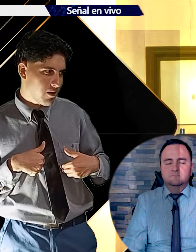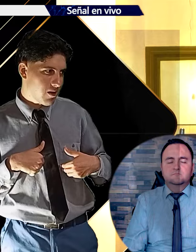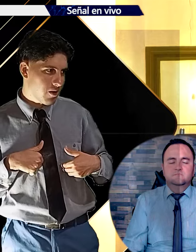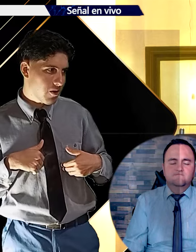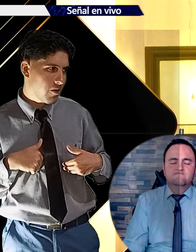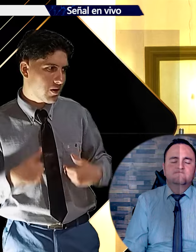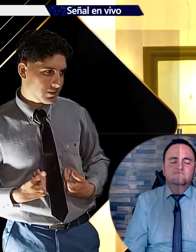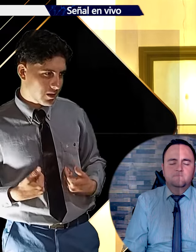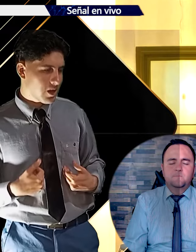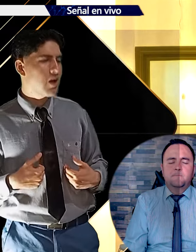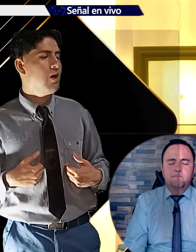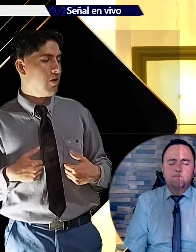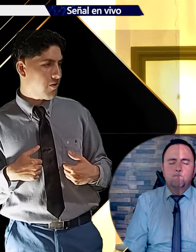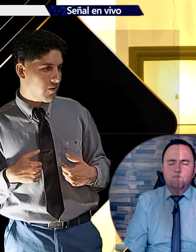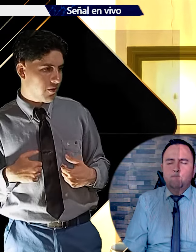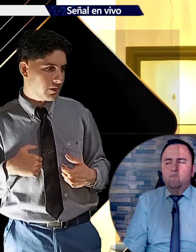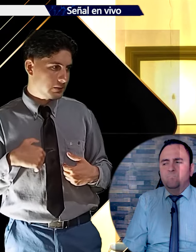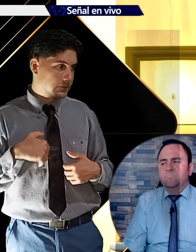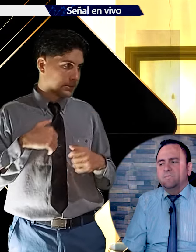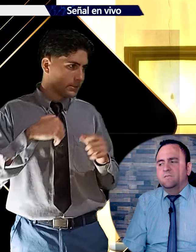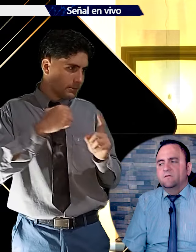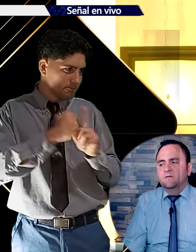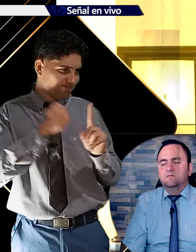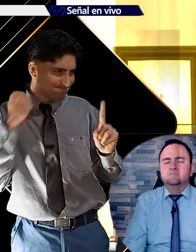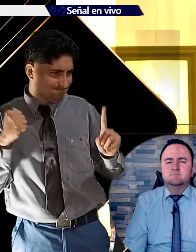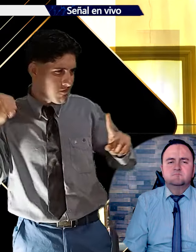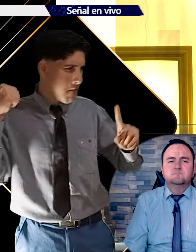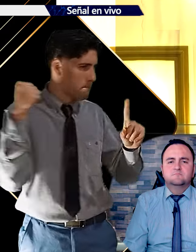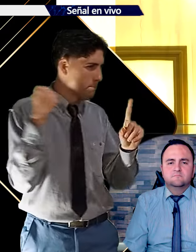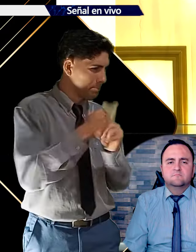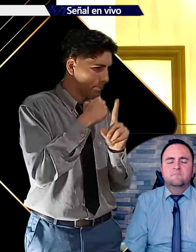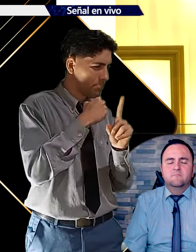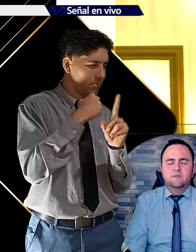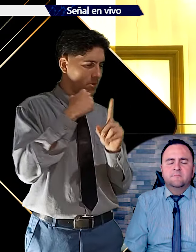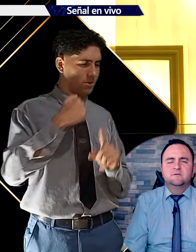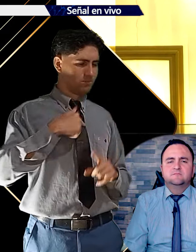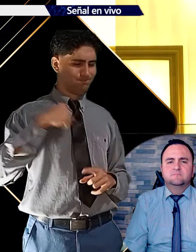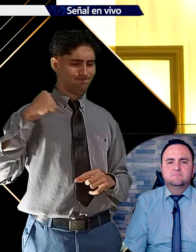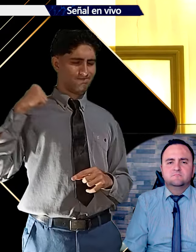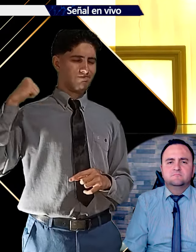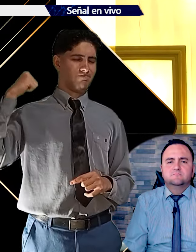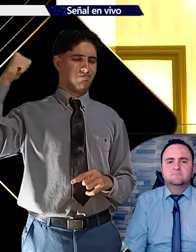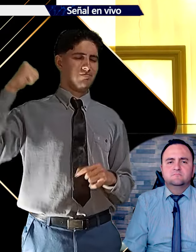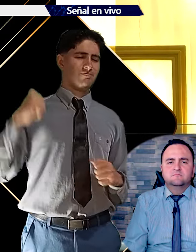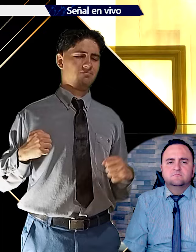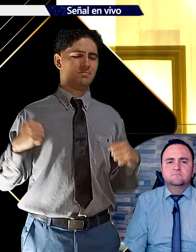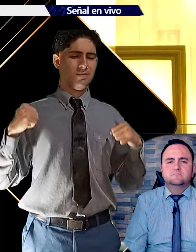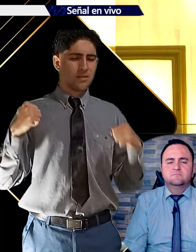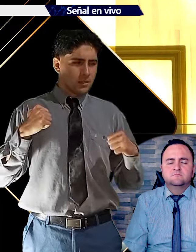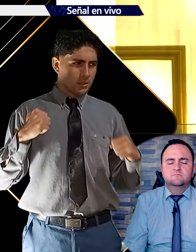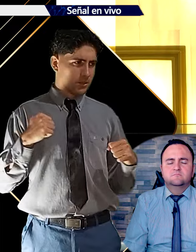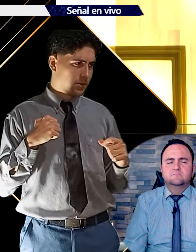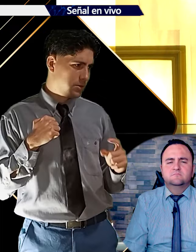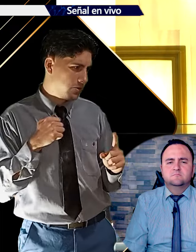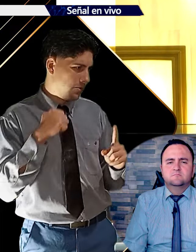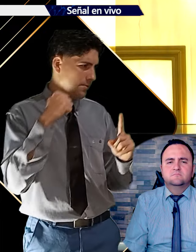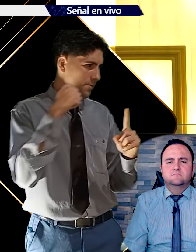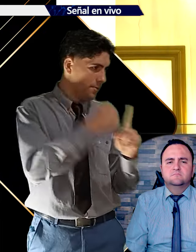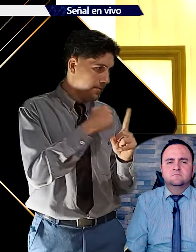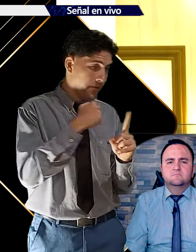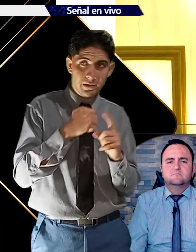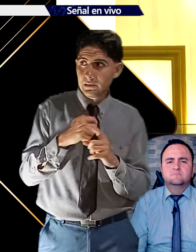rinconando, el otro va rinconando, hasta que llega el momento en que se convirtió la víctima. Entonces el ganador, el vencedor, se